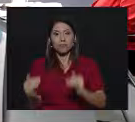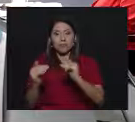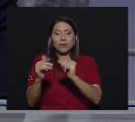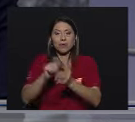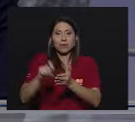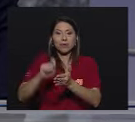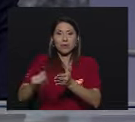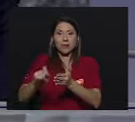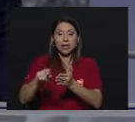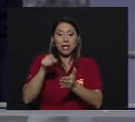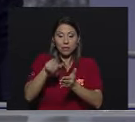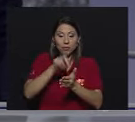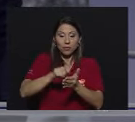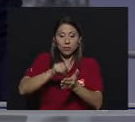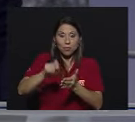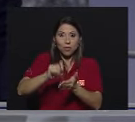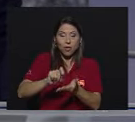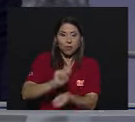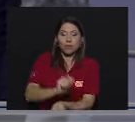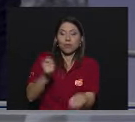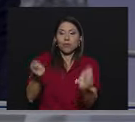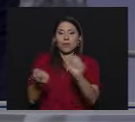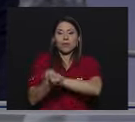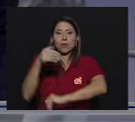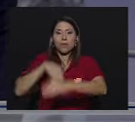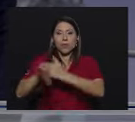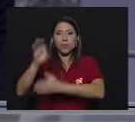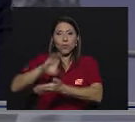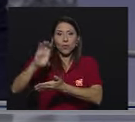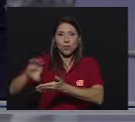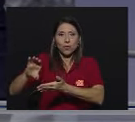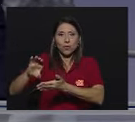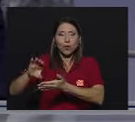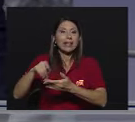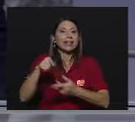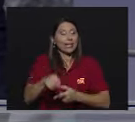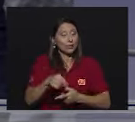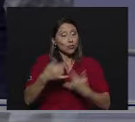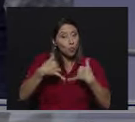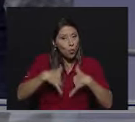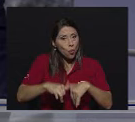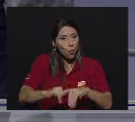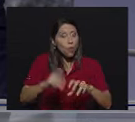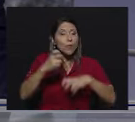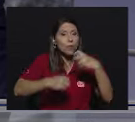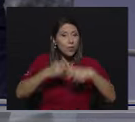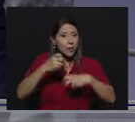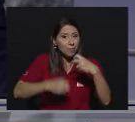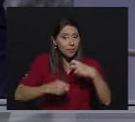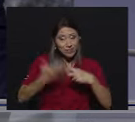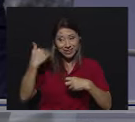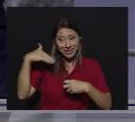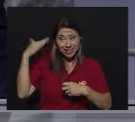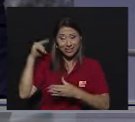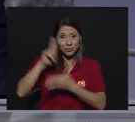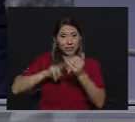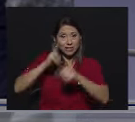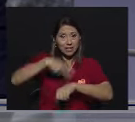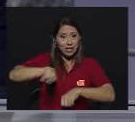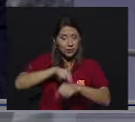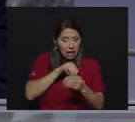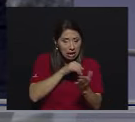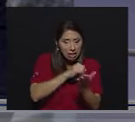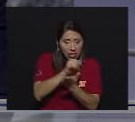ni de primaria a secundaria. Todavía seguimos ahí batallando con este tema. En una investigación que hicimos en el 2014 en la Universidad Nacional